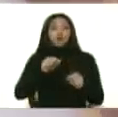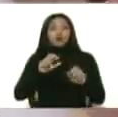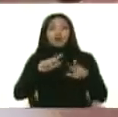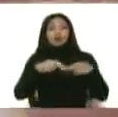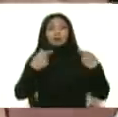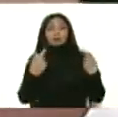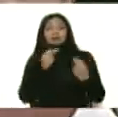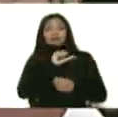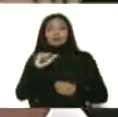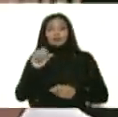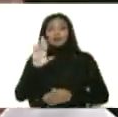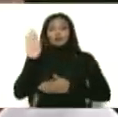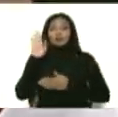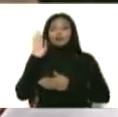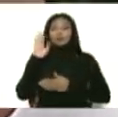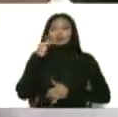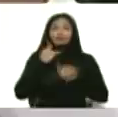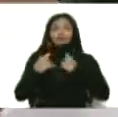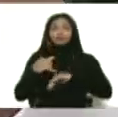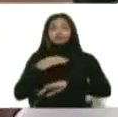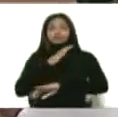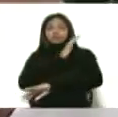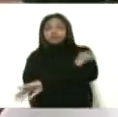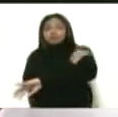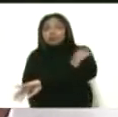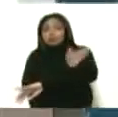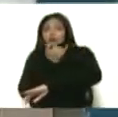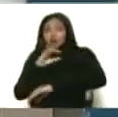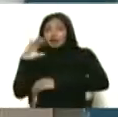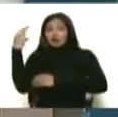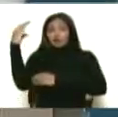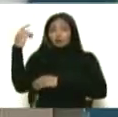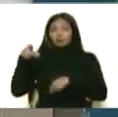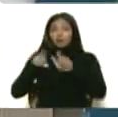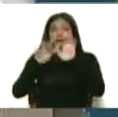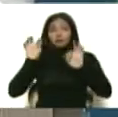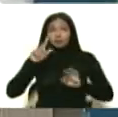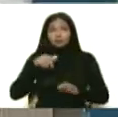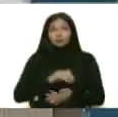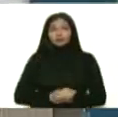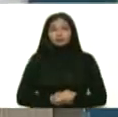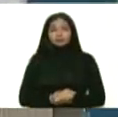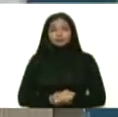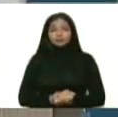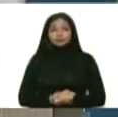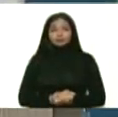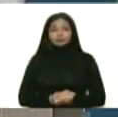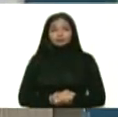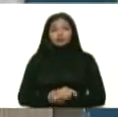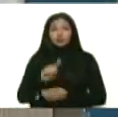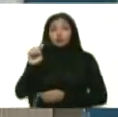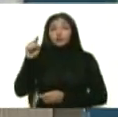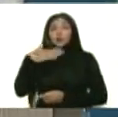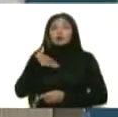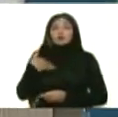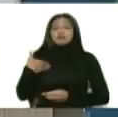son banqueros comprometidos con la ultraderecha colombiana, como casi todos los banqueros de allá, y son banqueros que también están